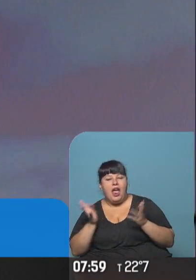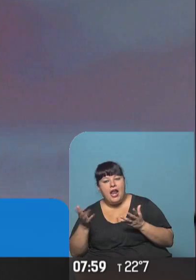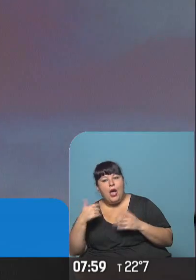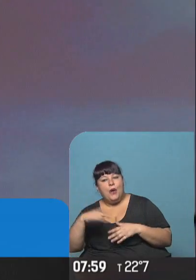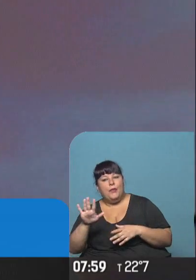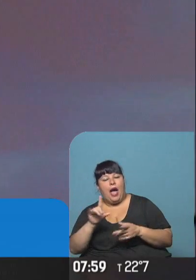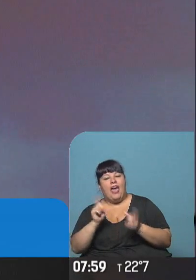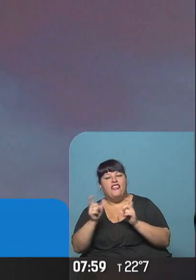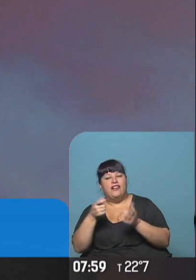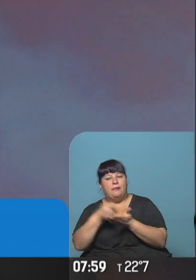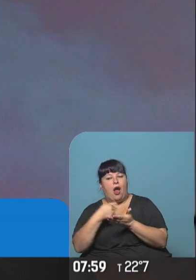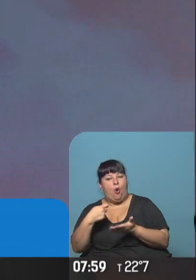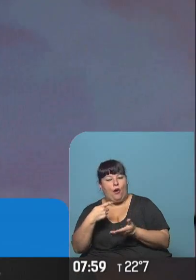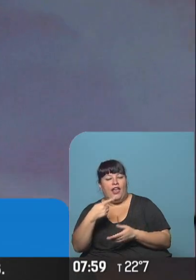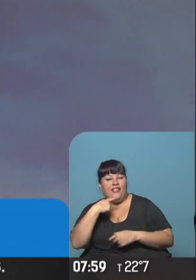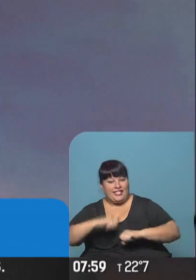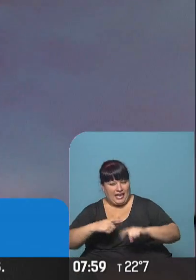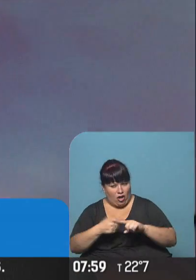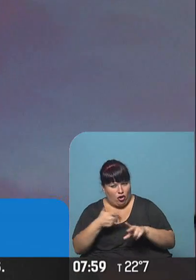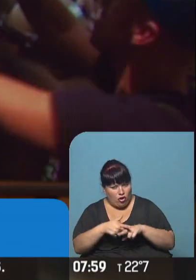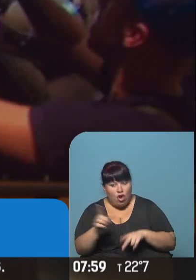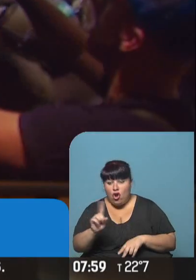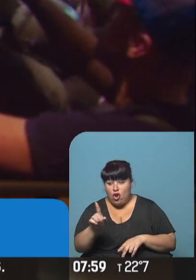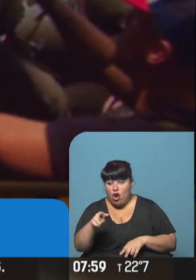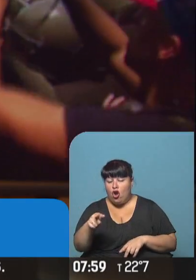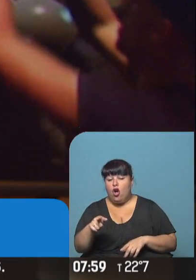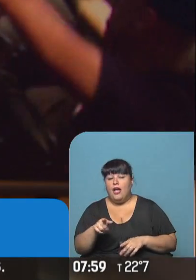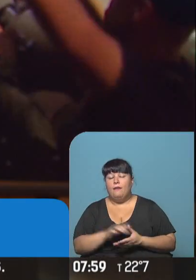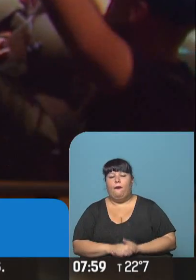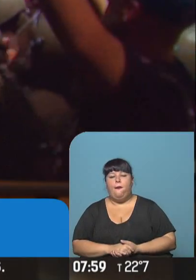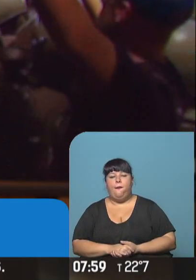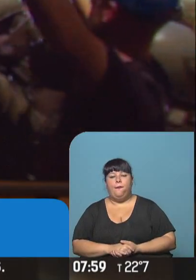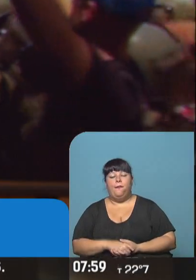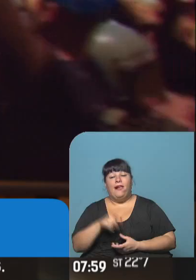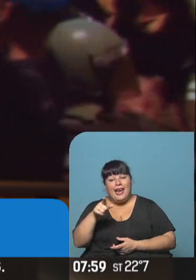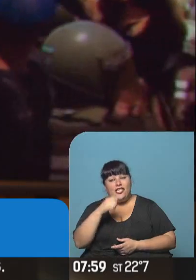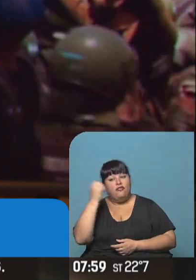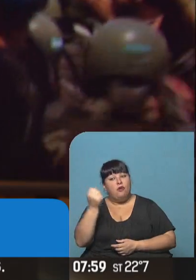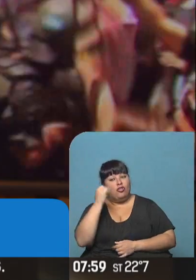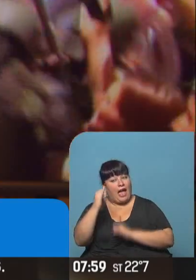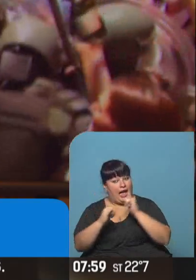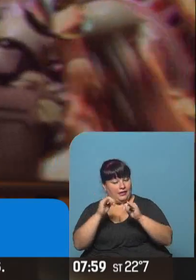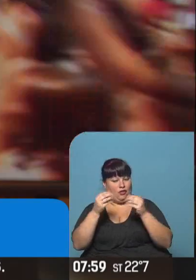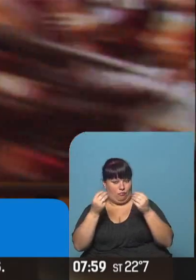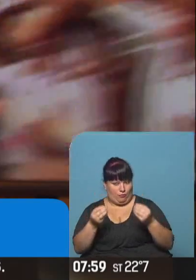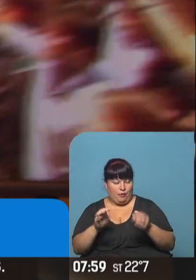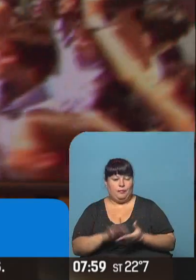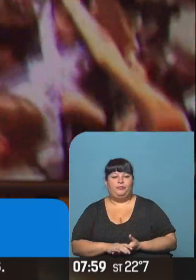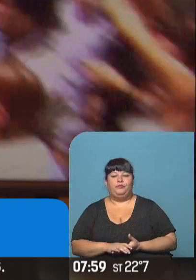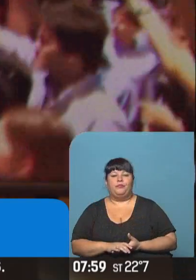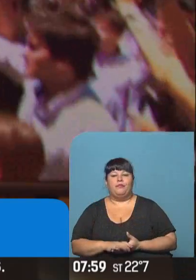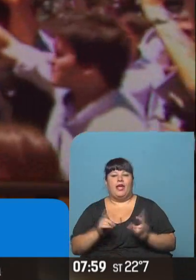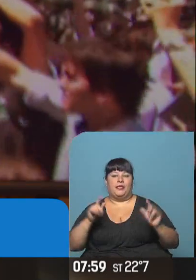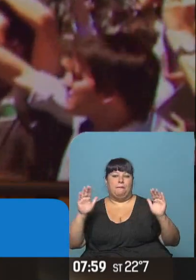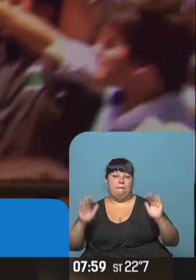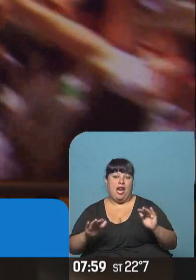una compensación a los jubilados, que es lo que dice Carrió. Sí, No, que ese es un dato importante porque